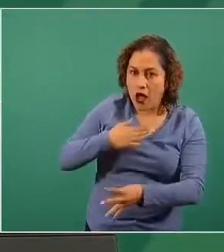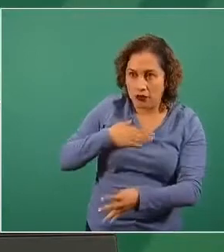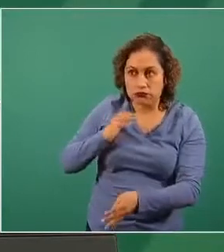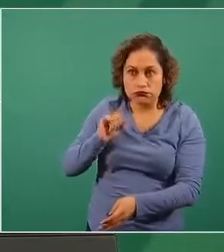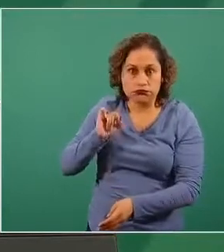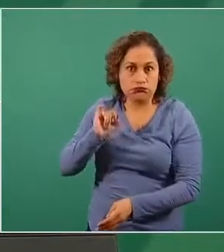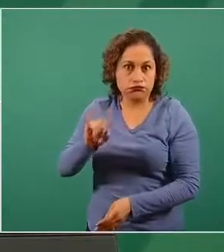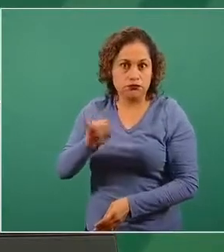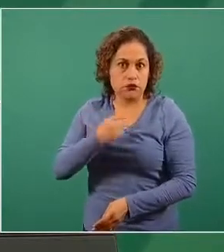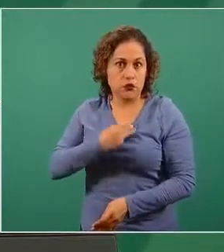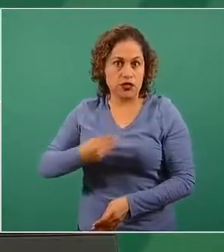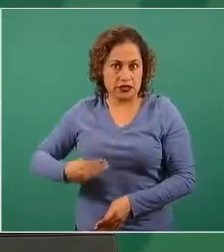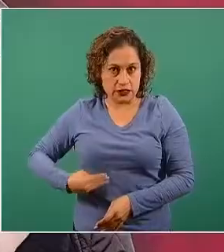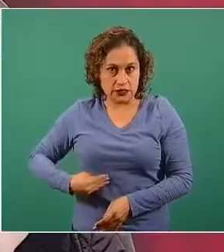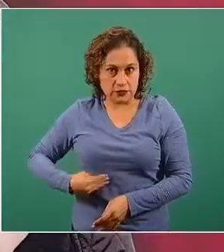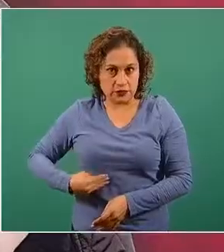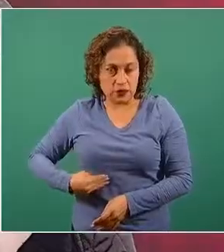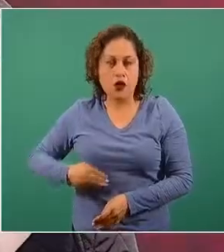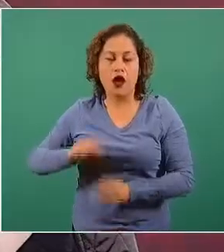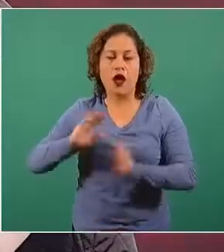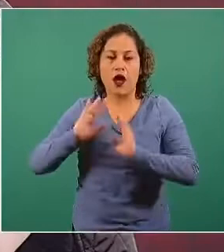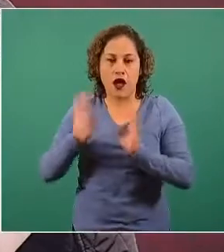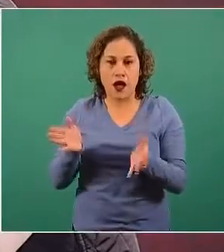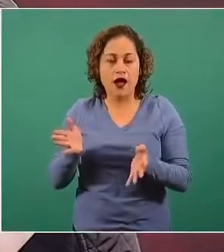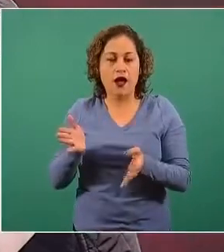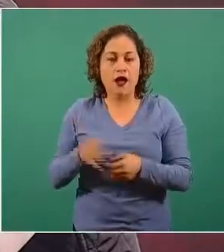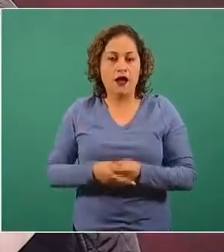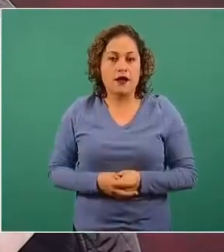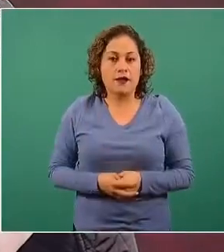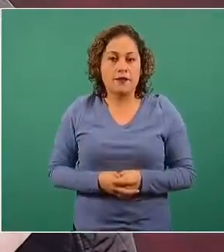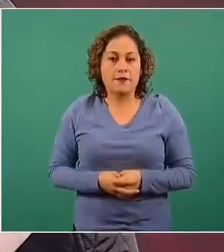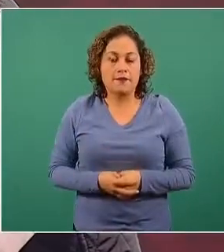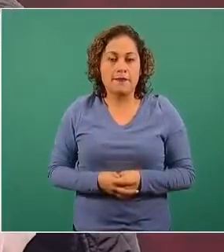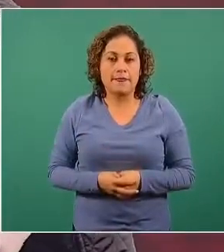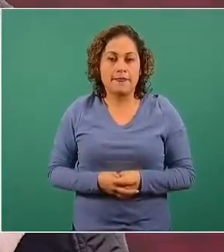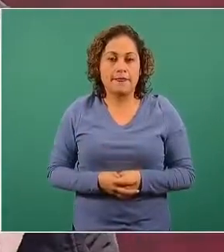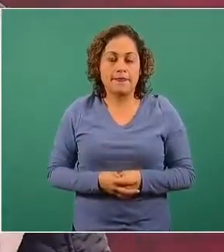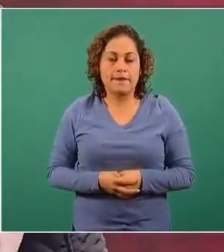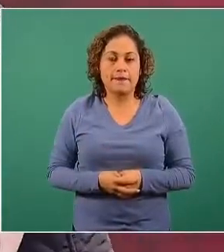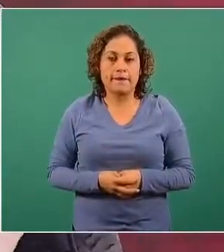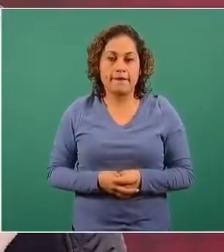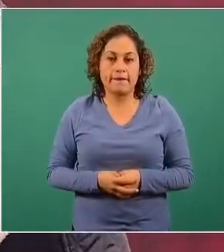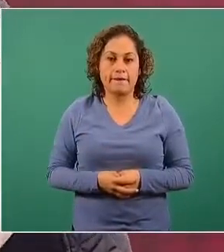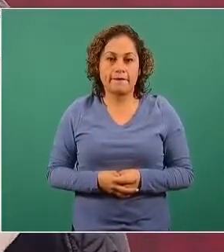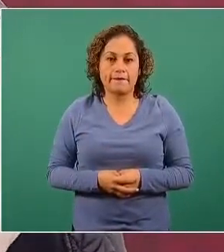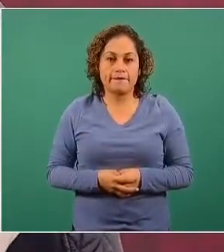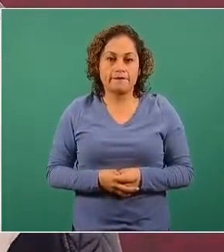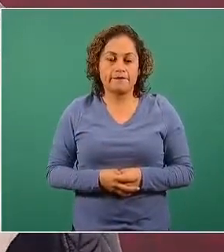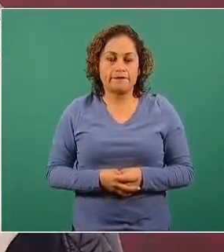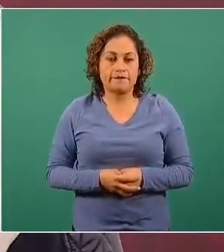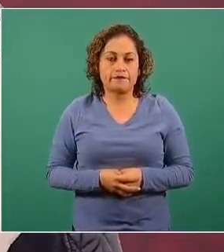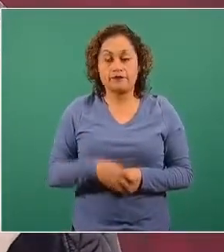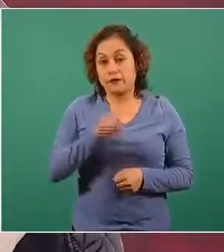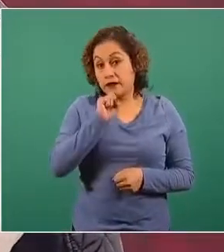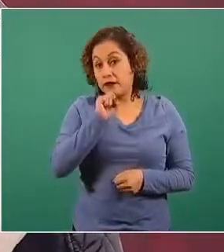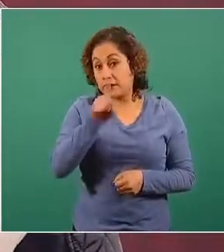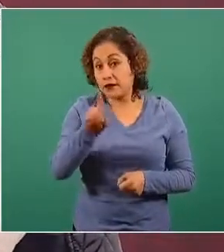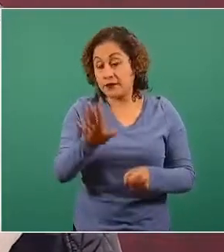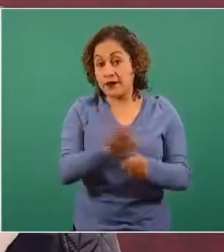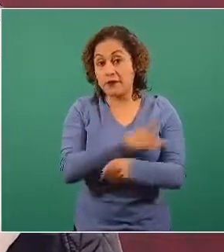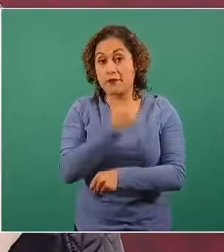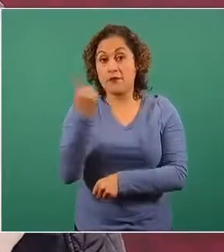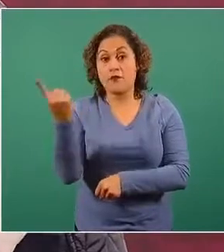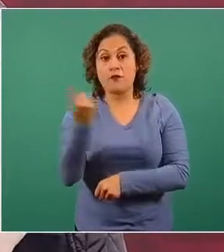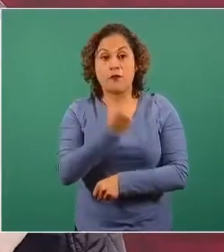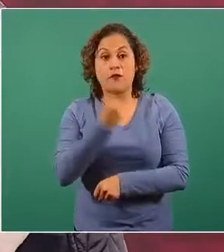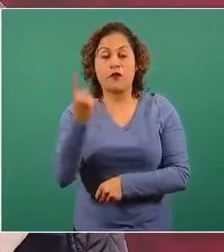que recibieron vacuna, ¿sí? Y también, dado que la estrategia es por municipio,